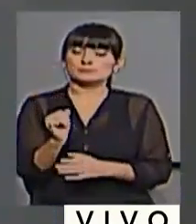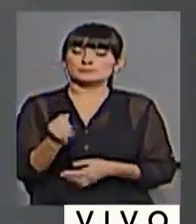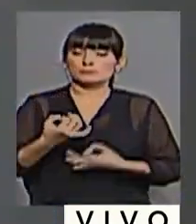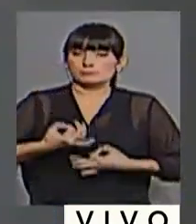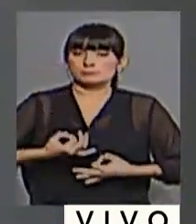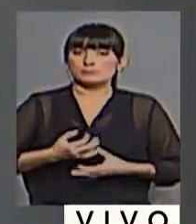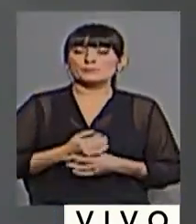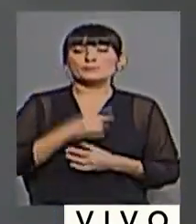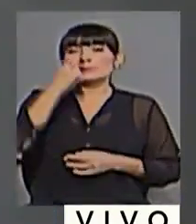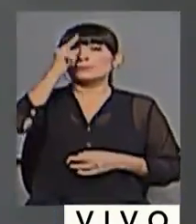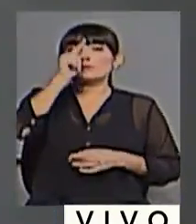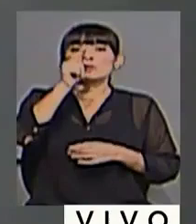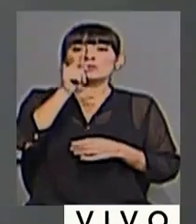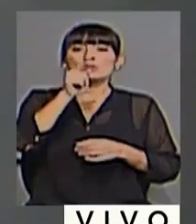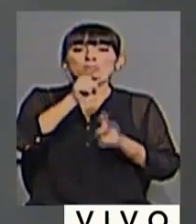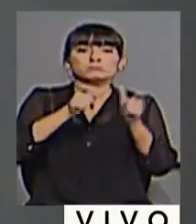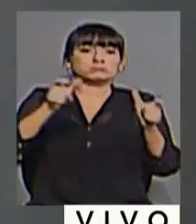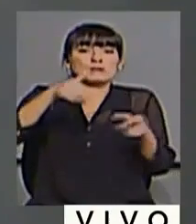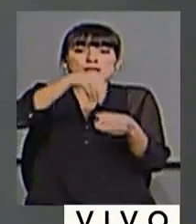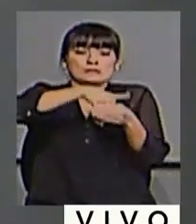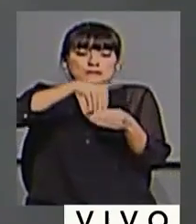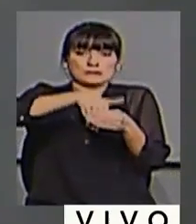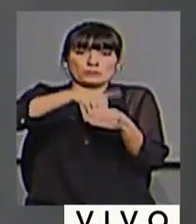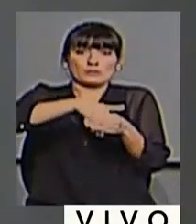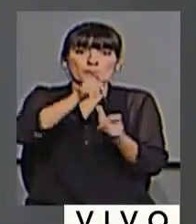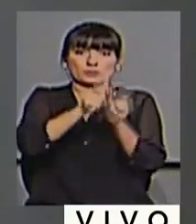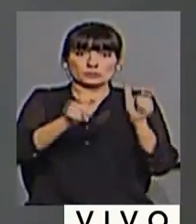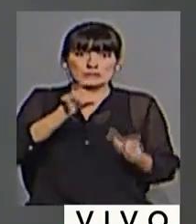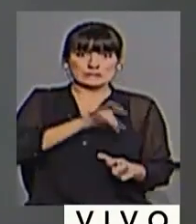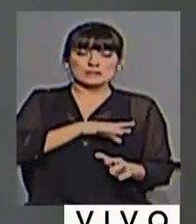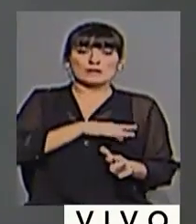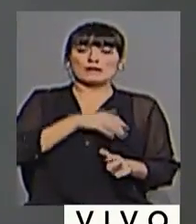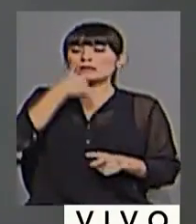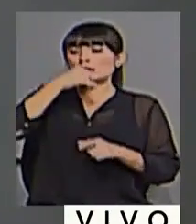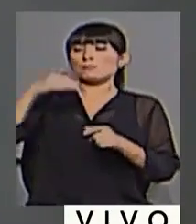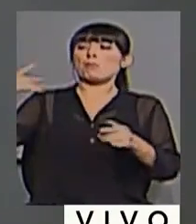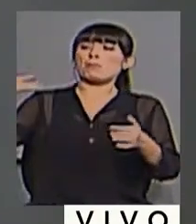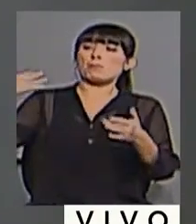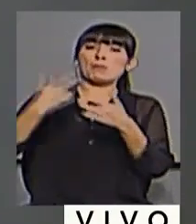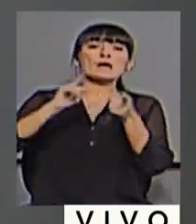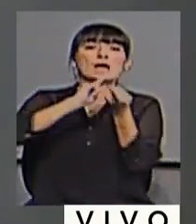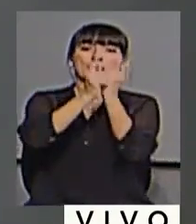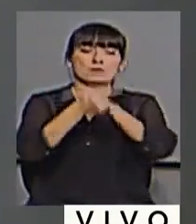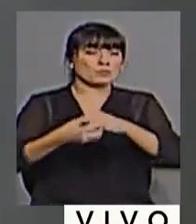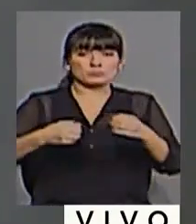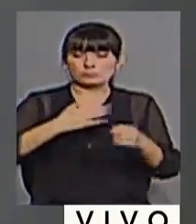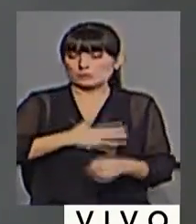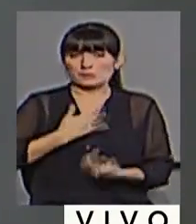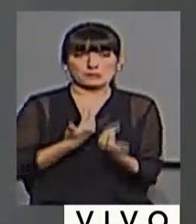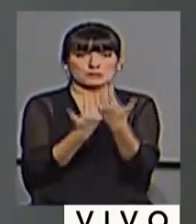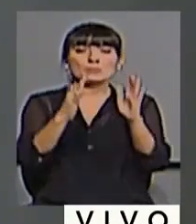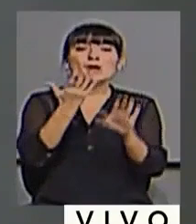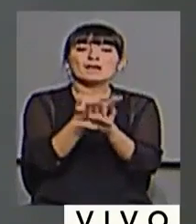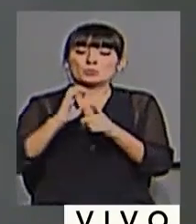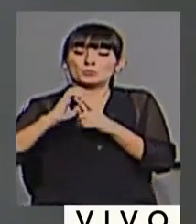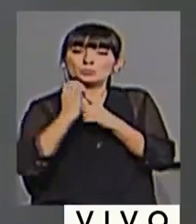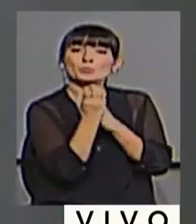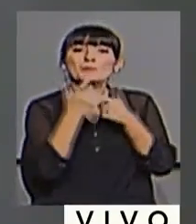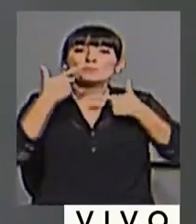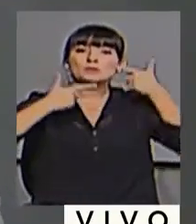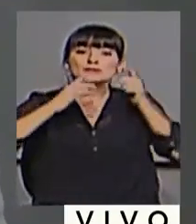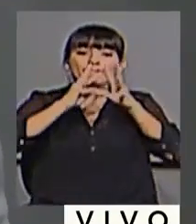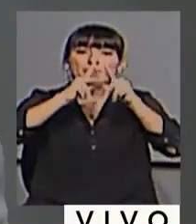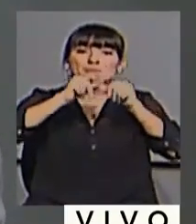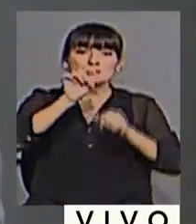electorado chileno, pueden haber cambiado los tiempos, pueden haber cambiado lo que quieran, pero existe una cultura política en las familias chilenas respecto a